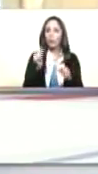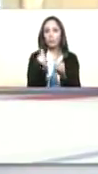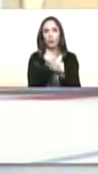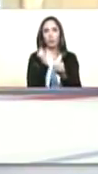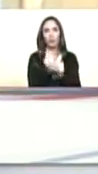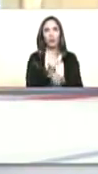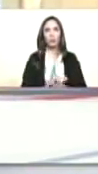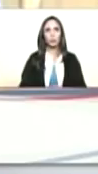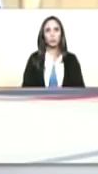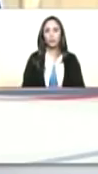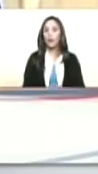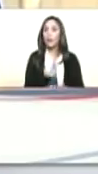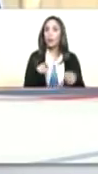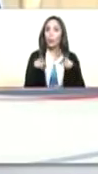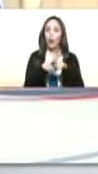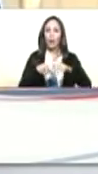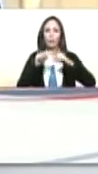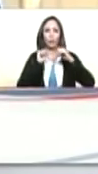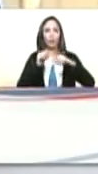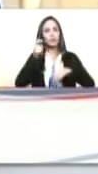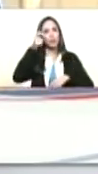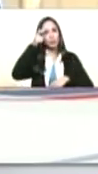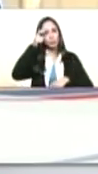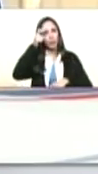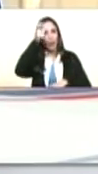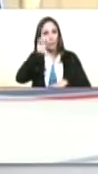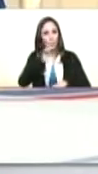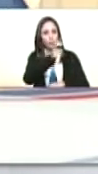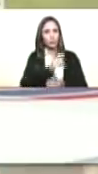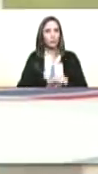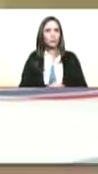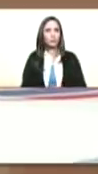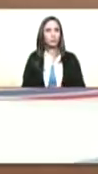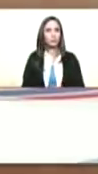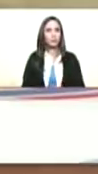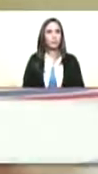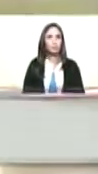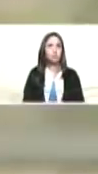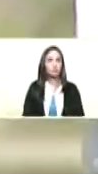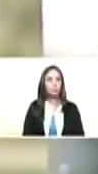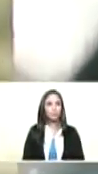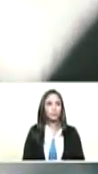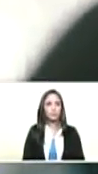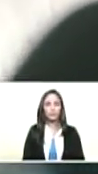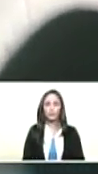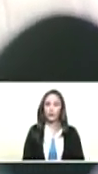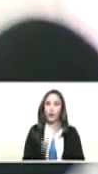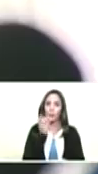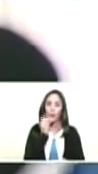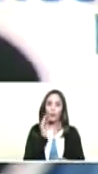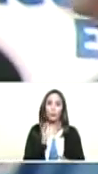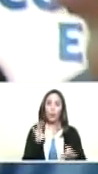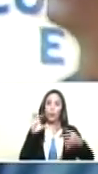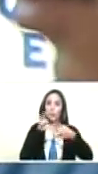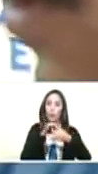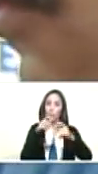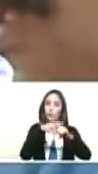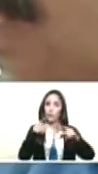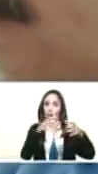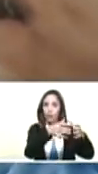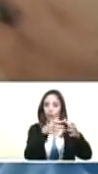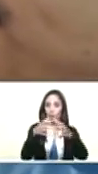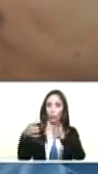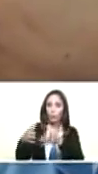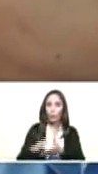es poder popular, ¿cómo nacieron los CLAP? Con la unión de las VCH, los